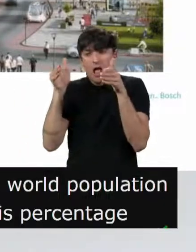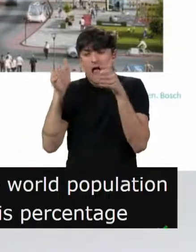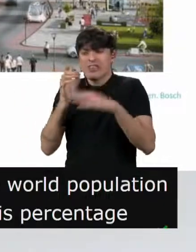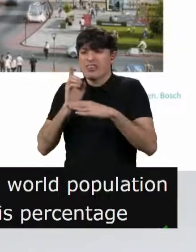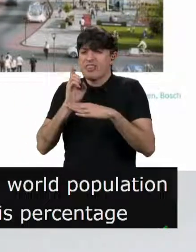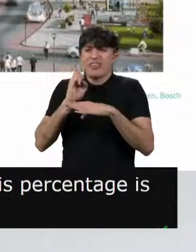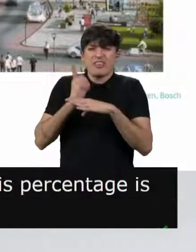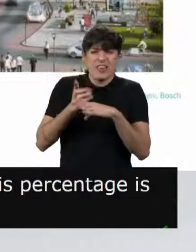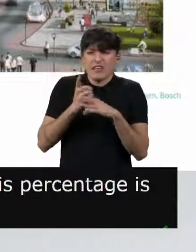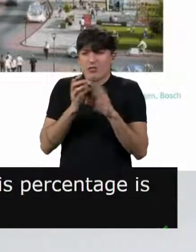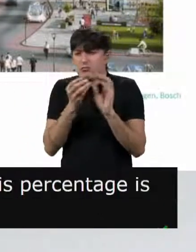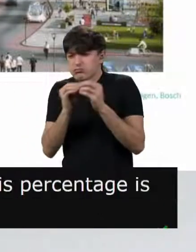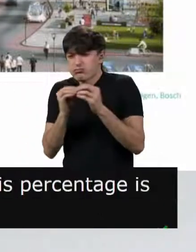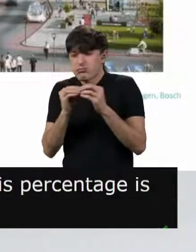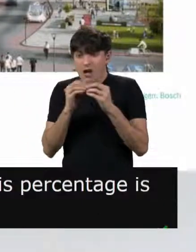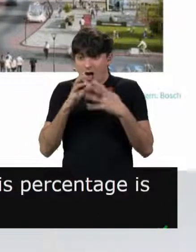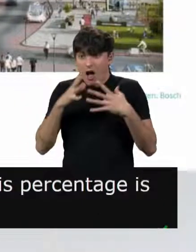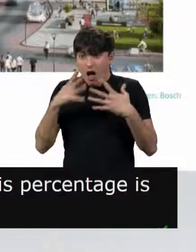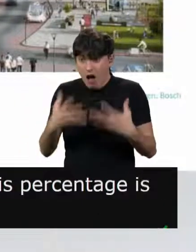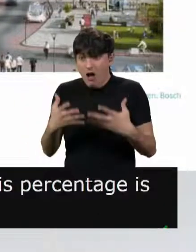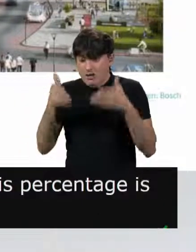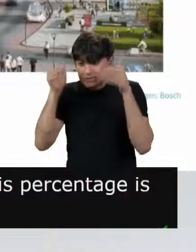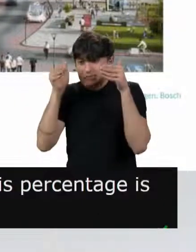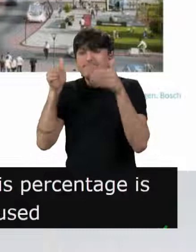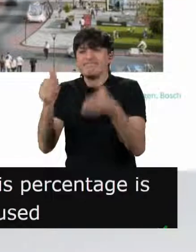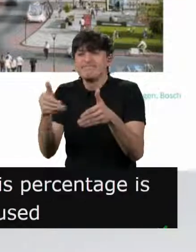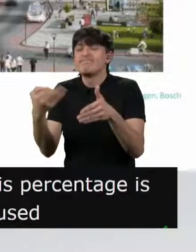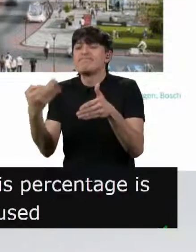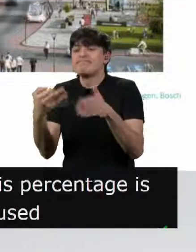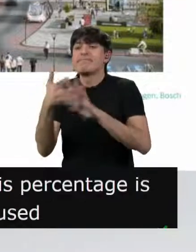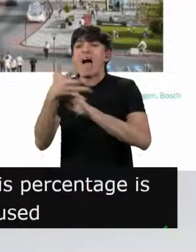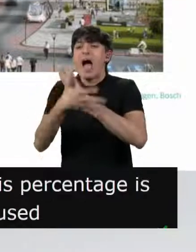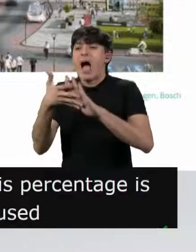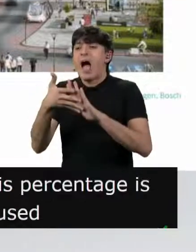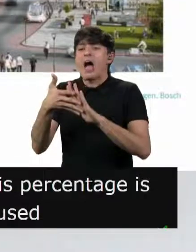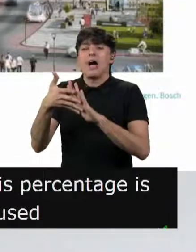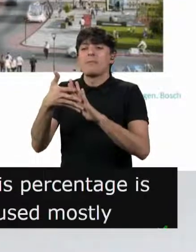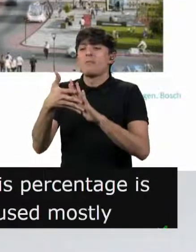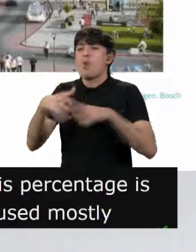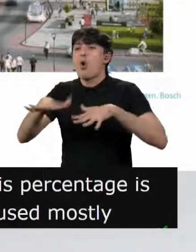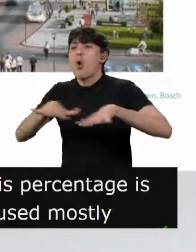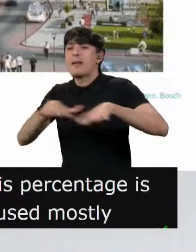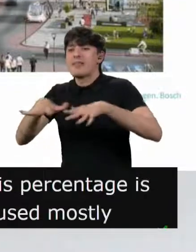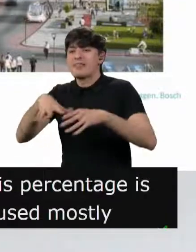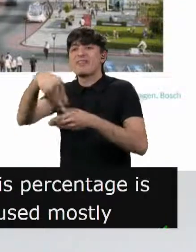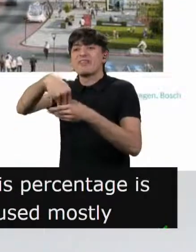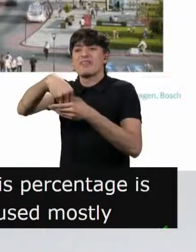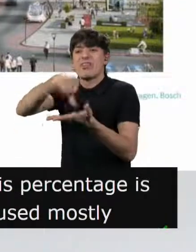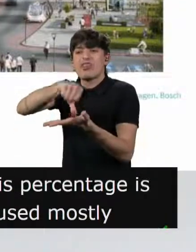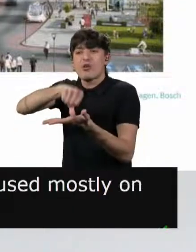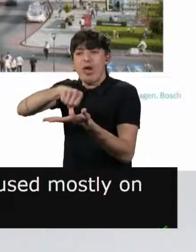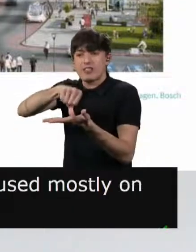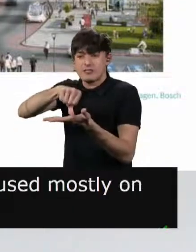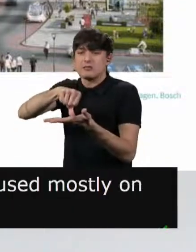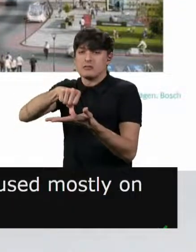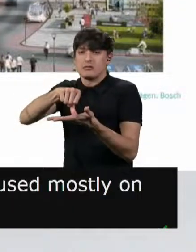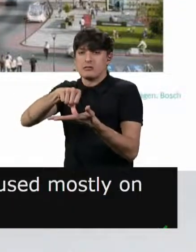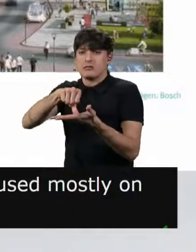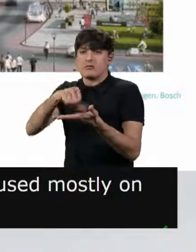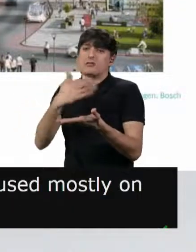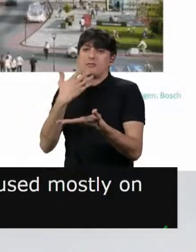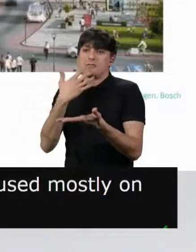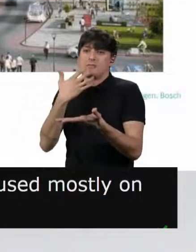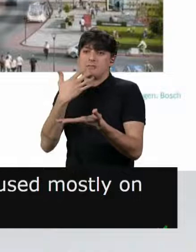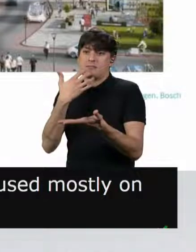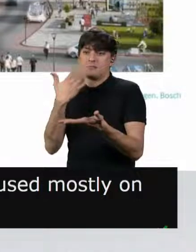we're enfocados doing is focused principalmente, como digo, en la mostly movilidad en el seno de on las ciudades. mobility in Estamos trabajando cities. para We're conseguir redes working. como la que